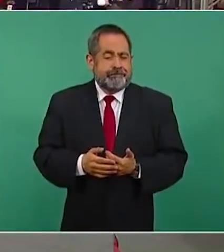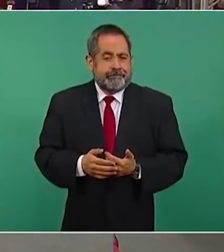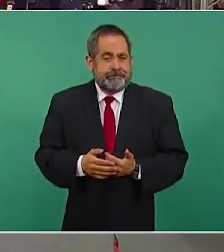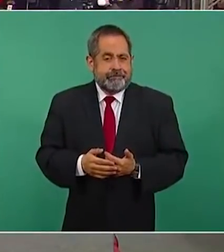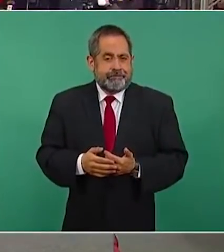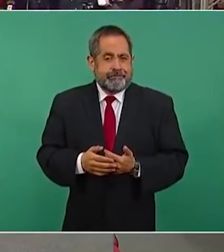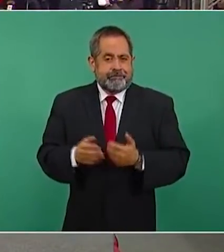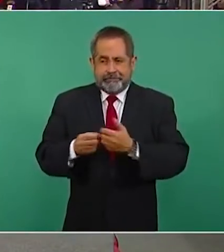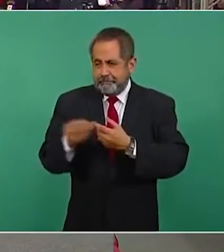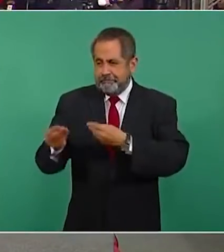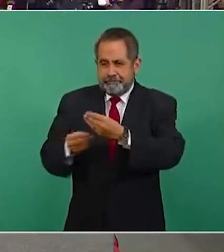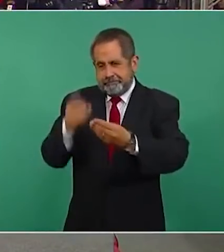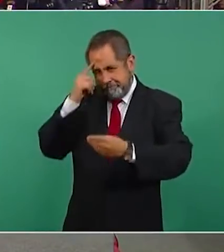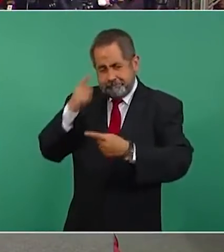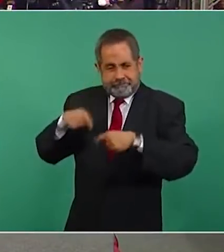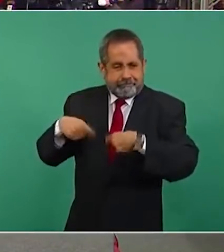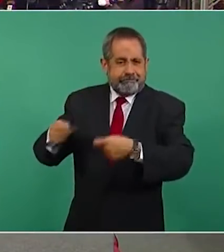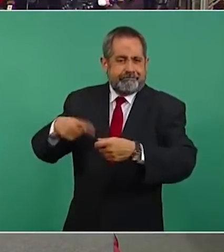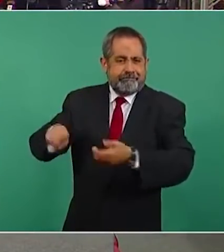con los teléfonos